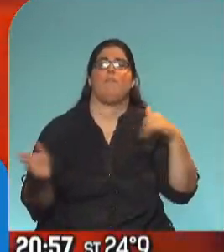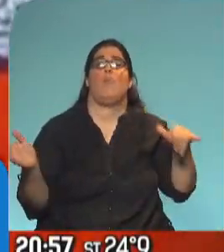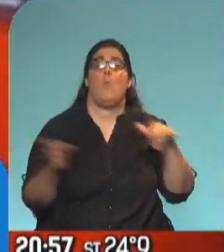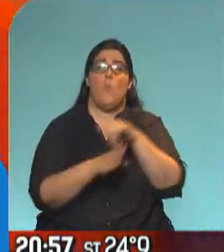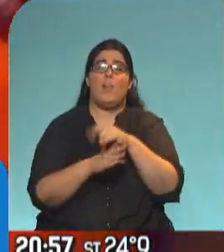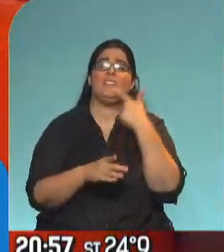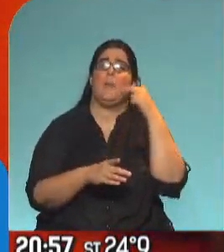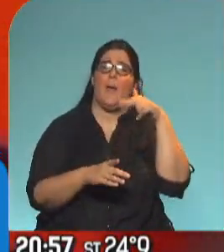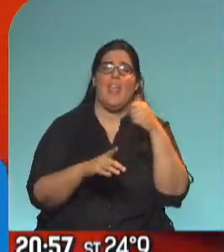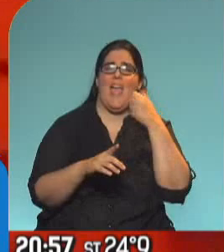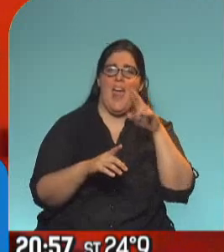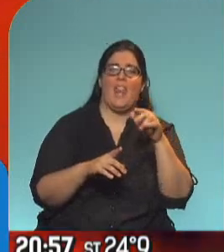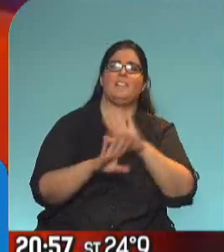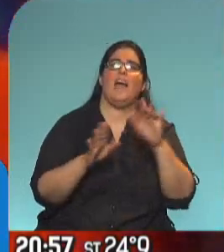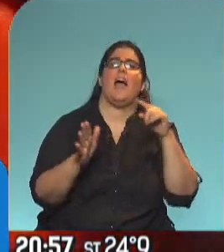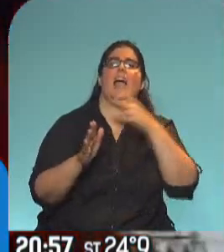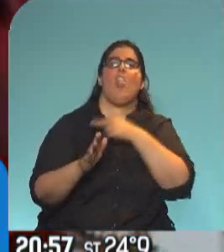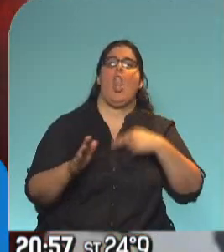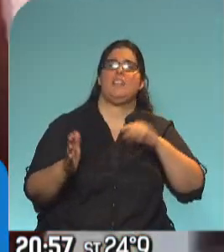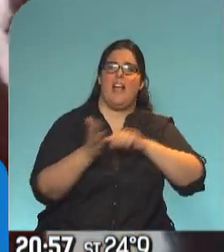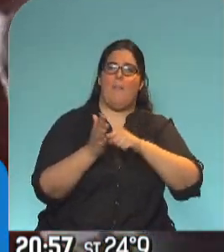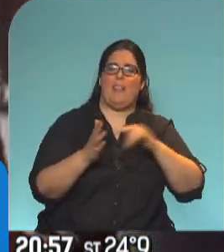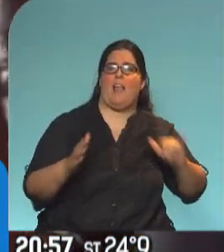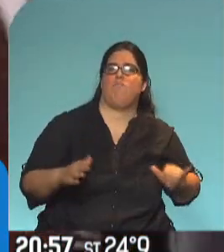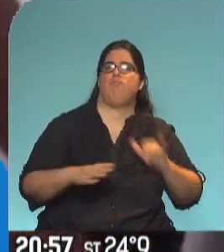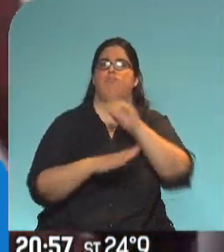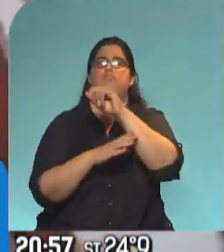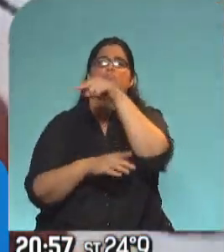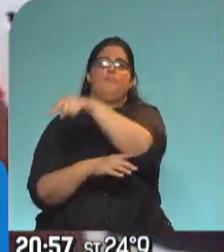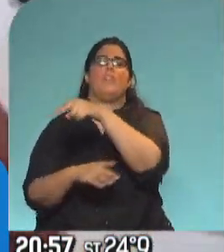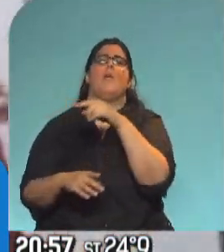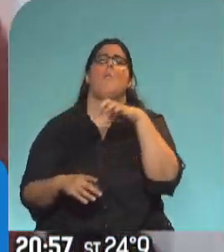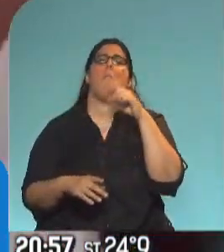Air despegó de la capital de Indonesia y se dirigía a Pontianak, en